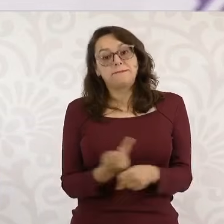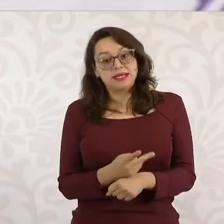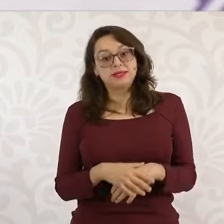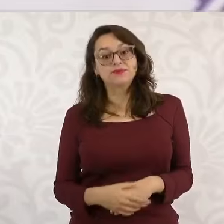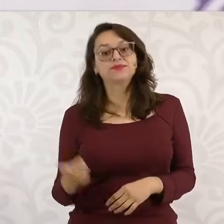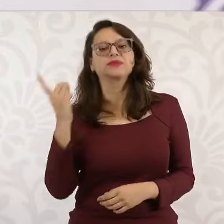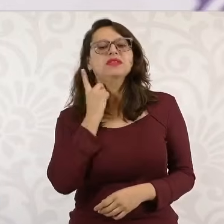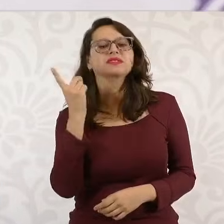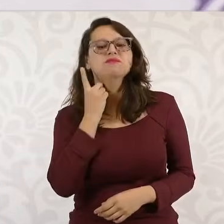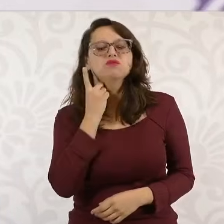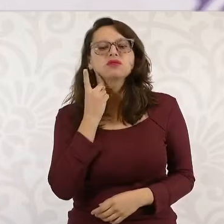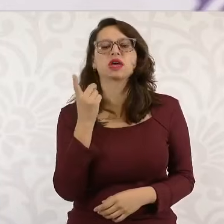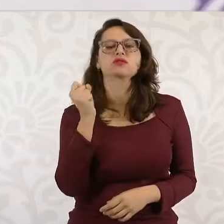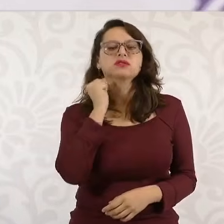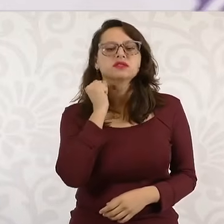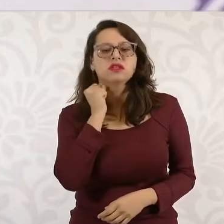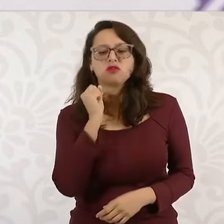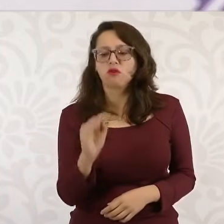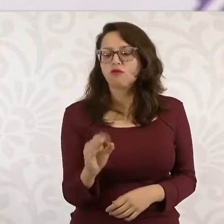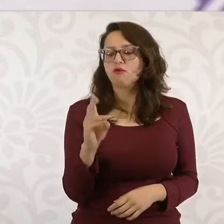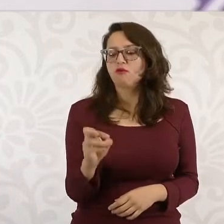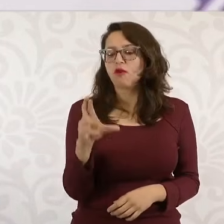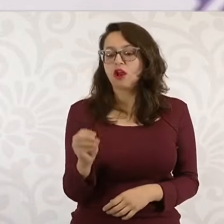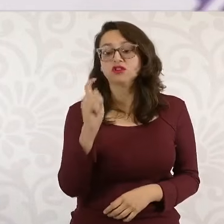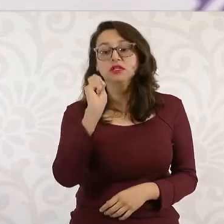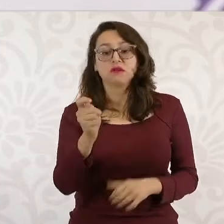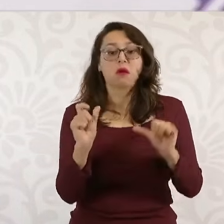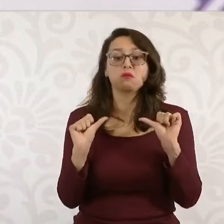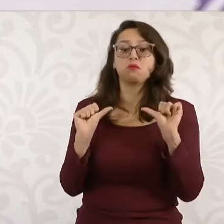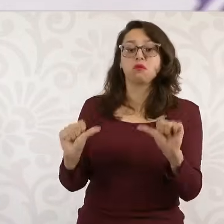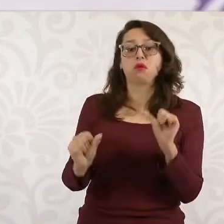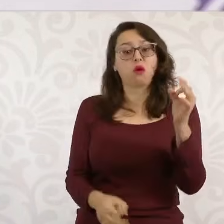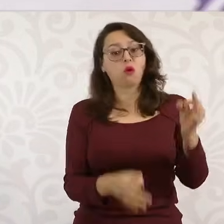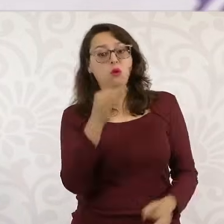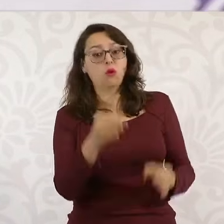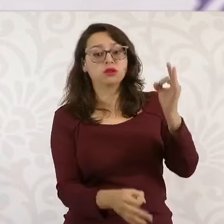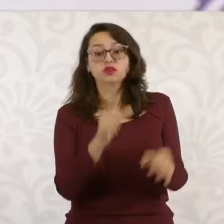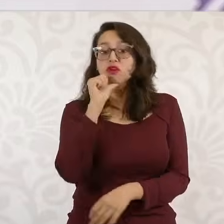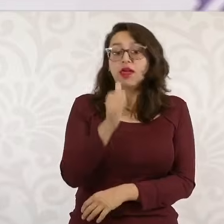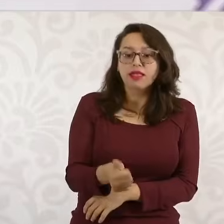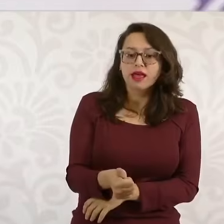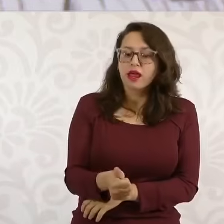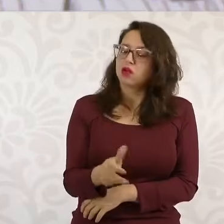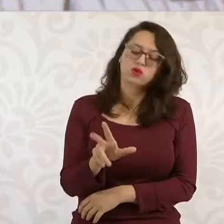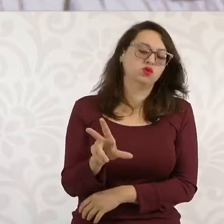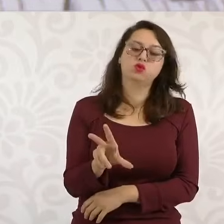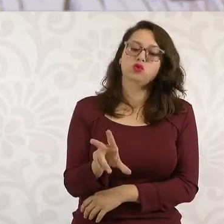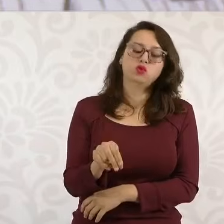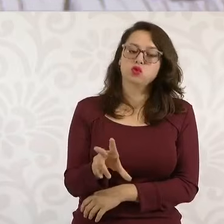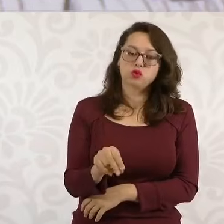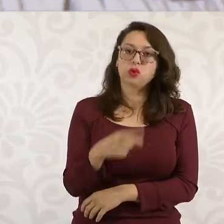tenga fuero no quiere decir que no pueda ser juzgado o que no pueda ser acusado.